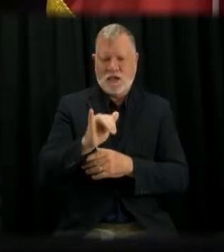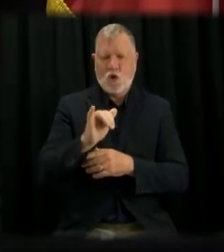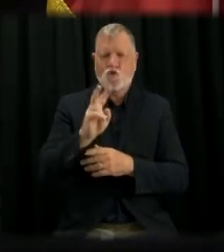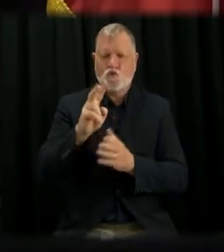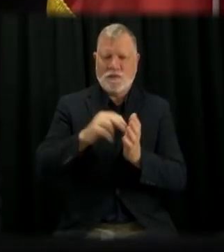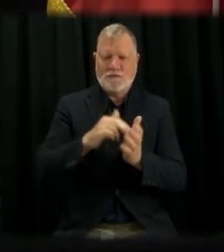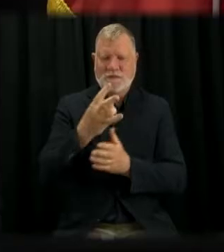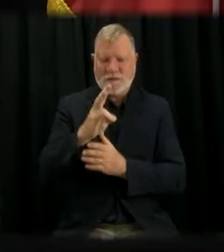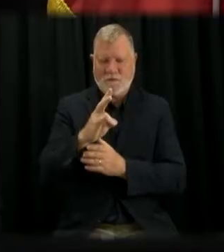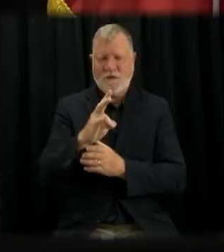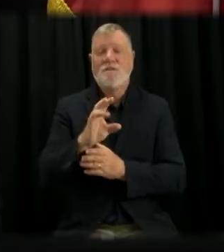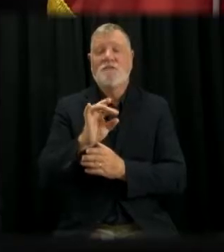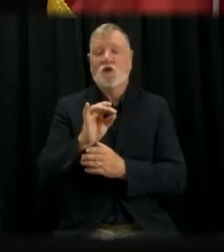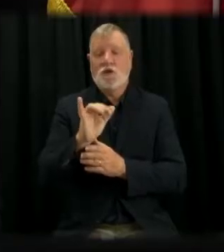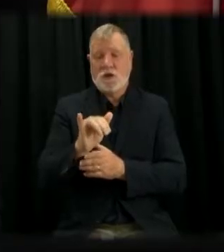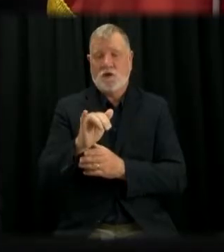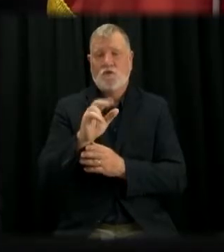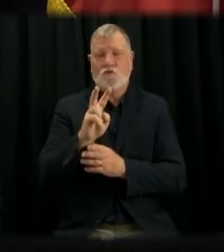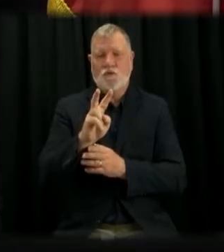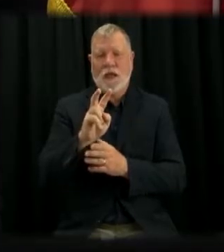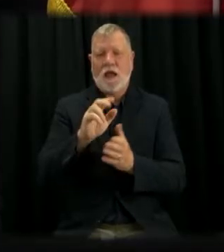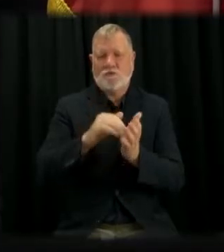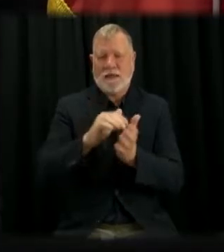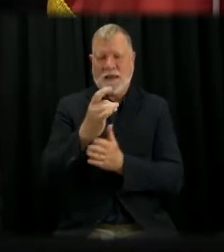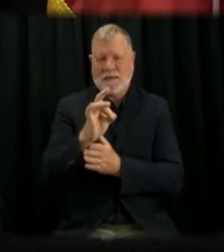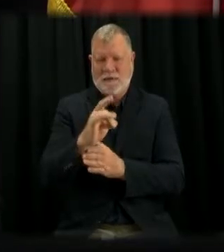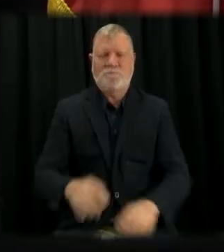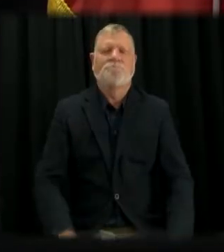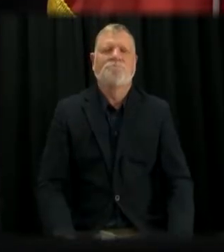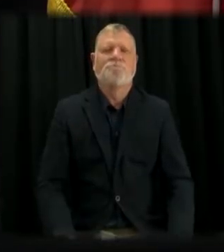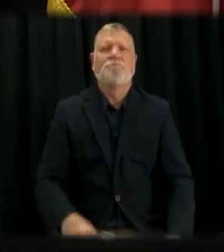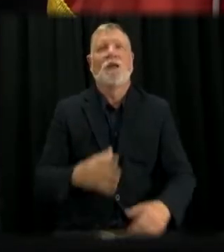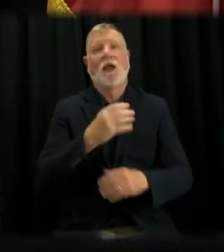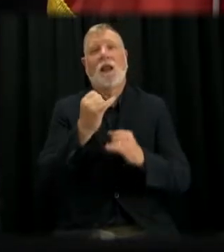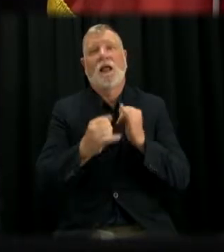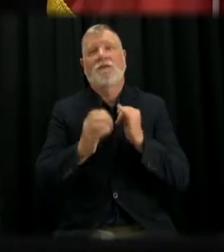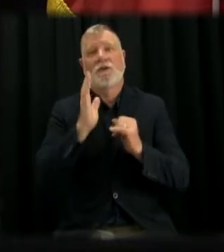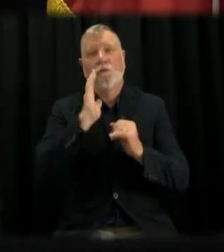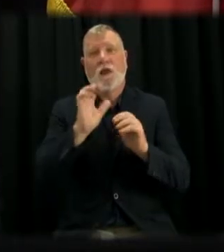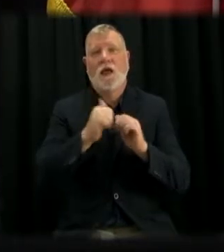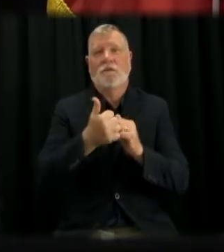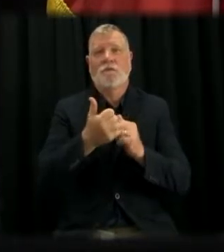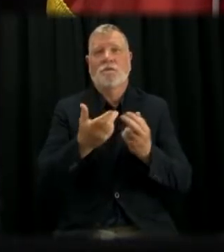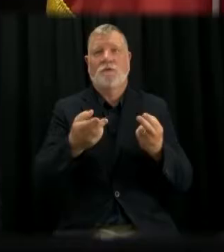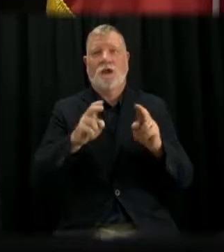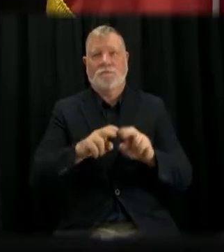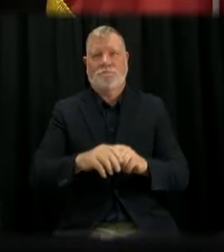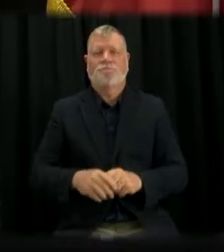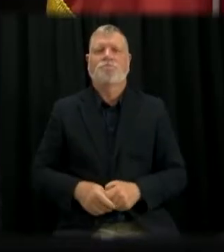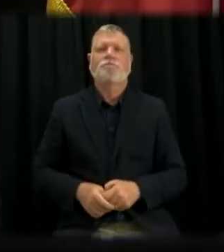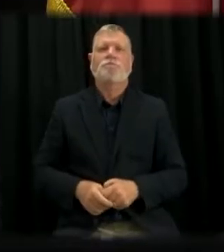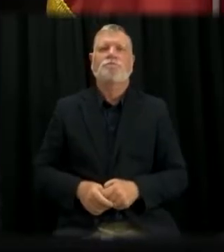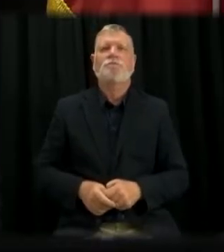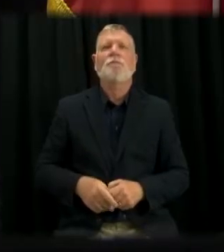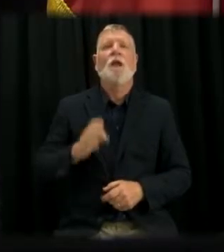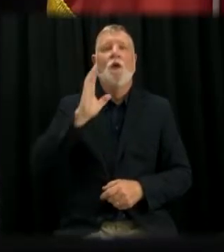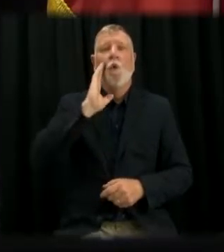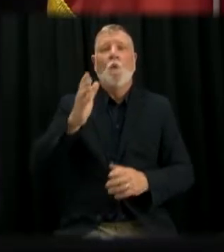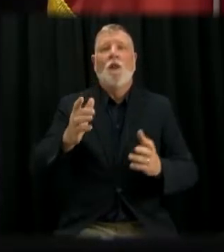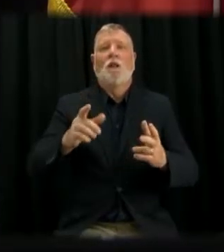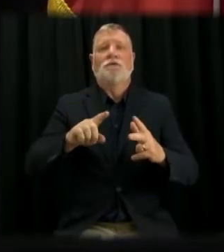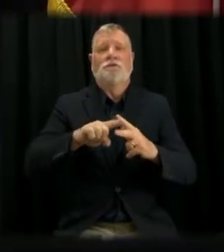para los estados financieros del 2017 y 2018 y después otros asuntos. Vamos a comenzar